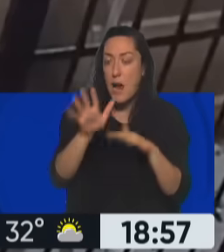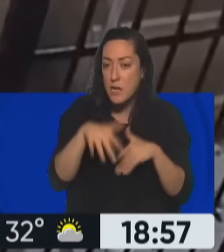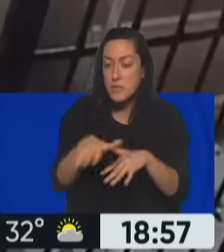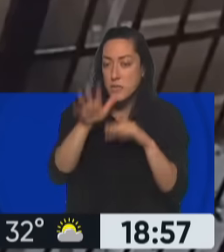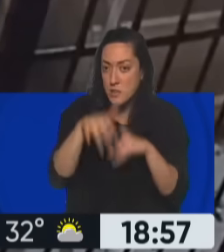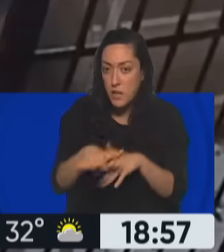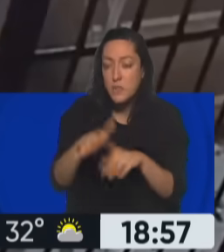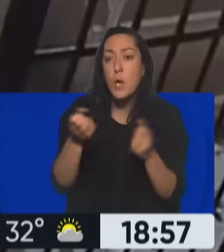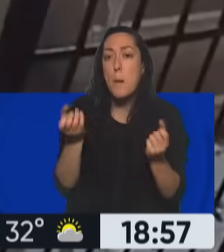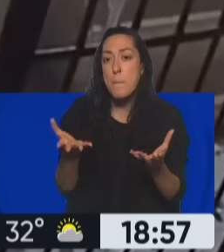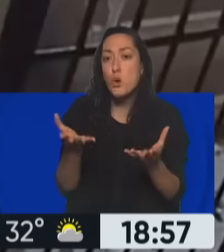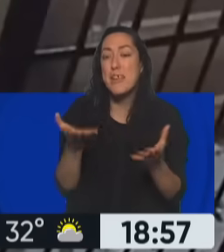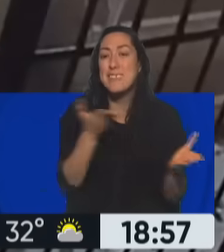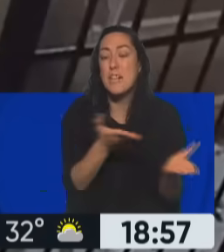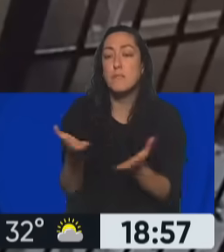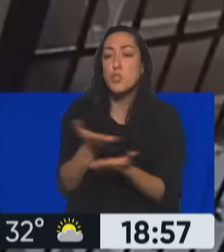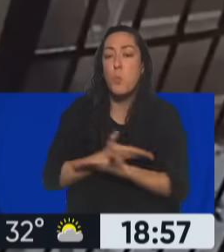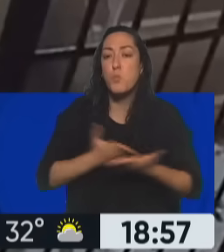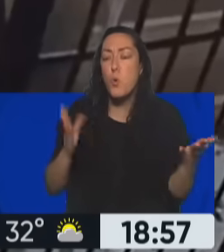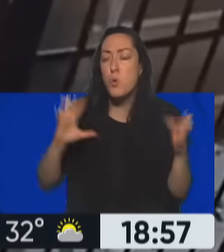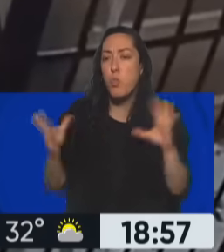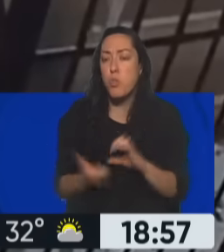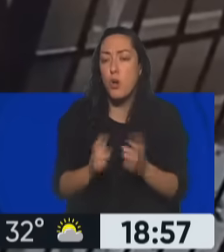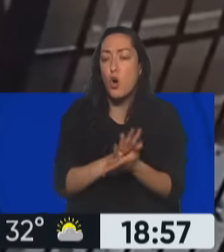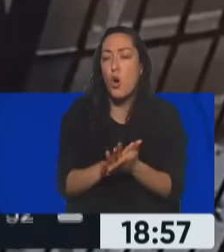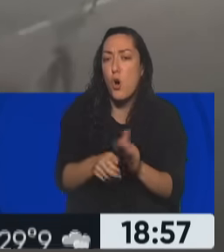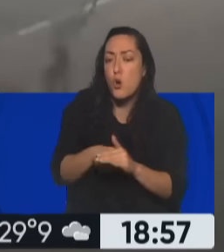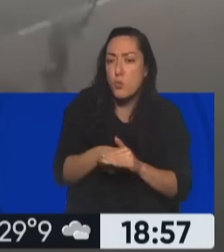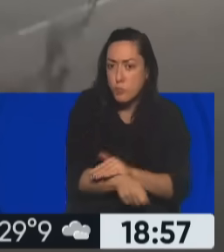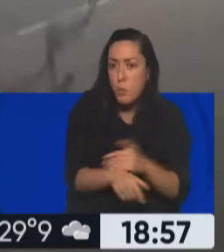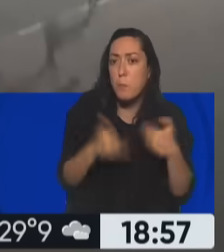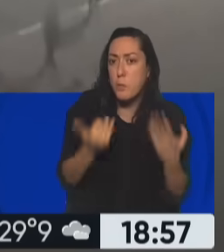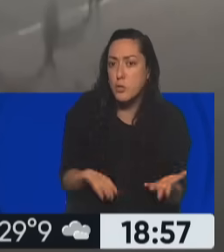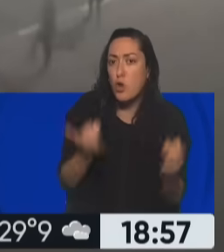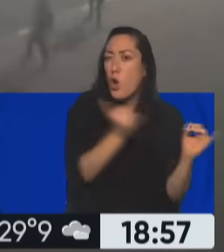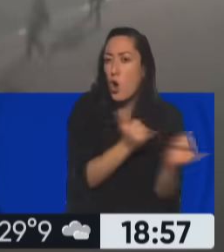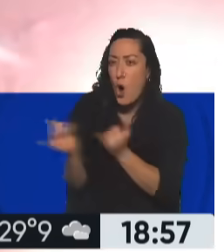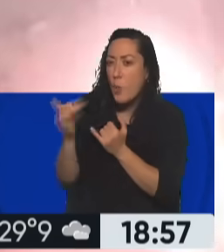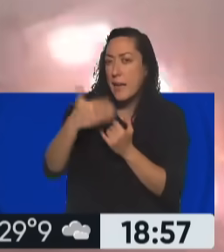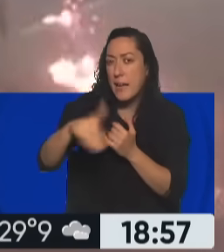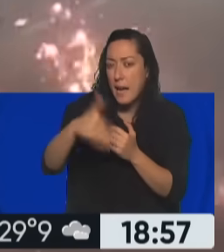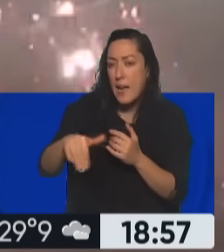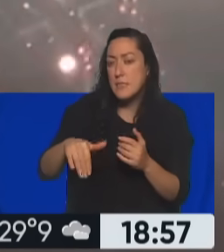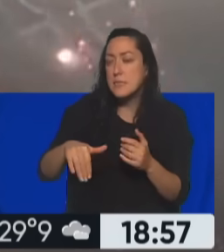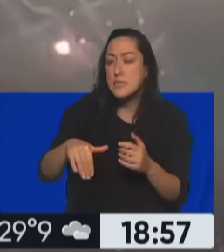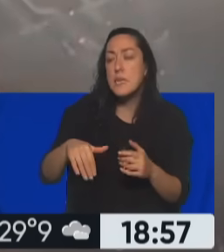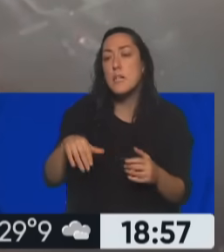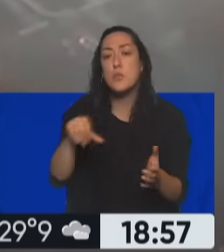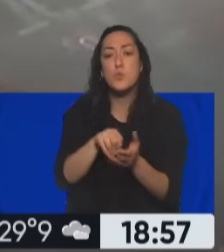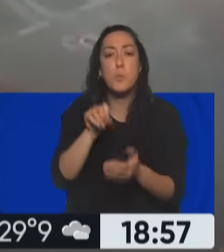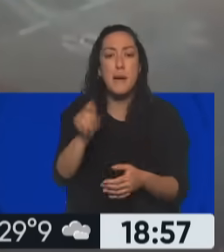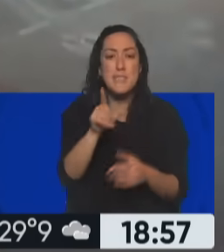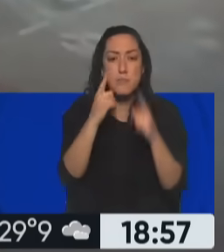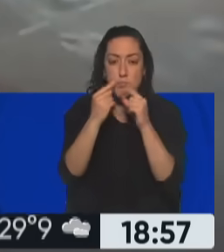por el deterioro de los servicios públicos y la corrupción han sacado a miles de jóvenes a las calles en todo el país. Lamentablemente, el